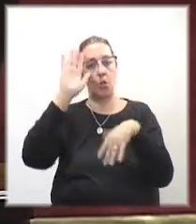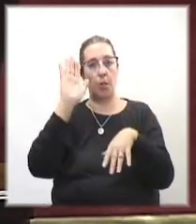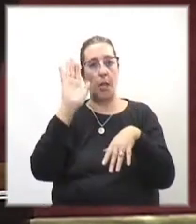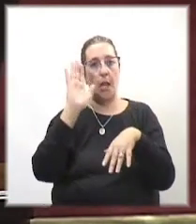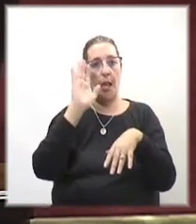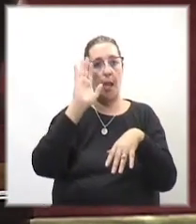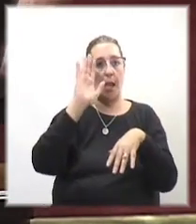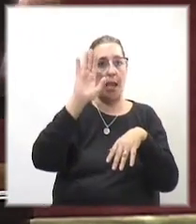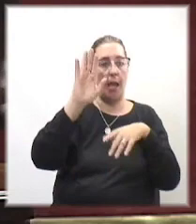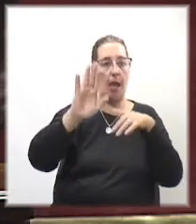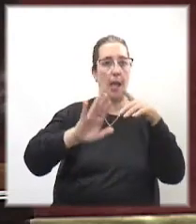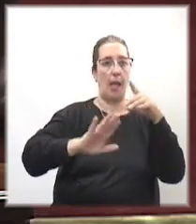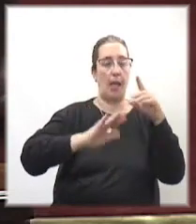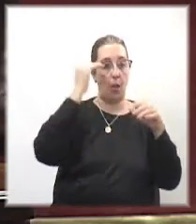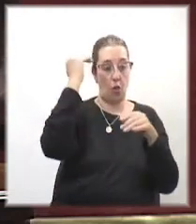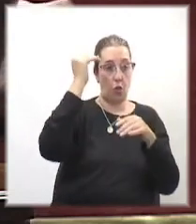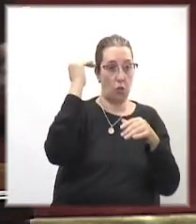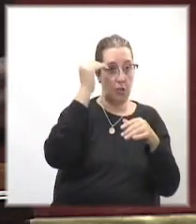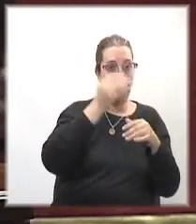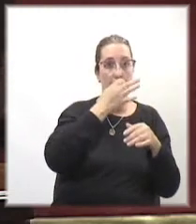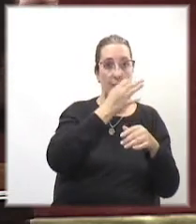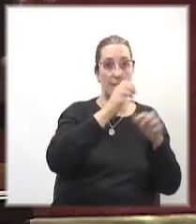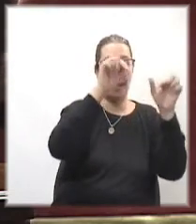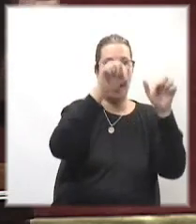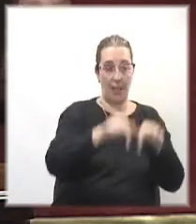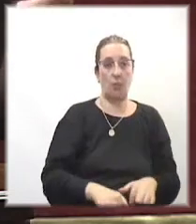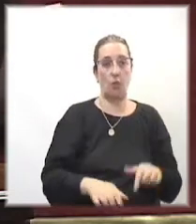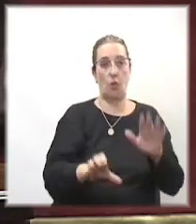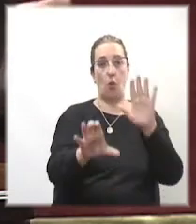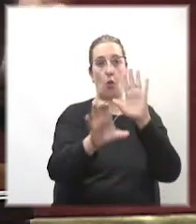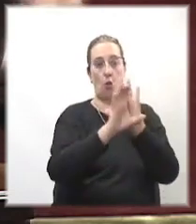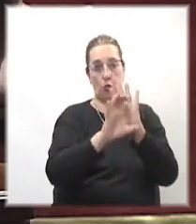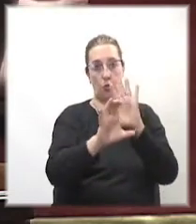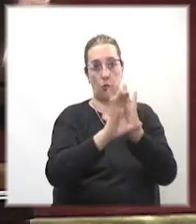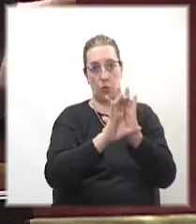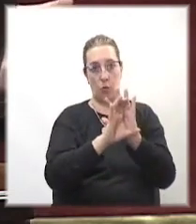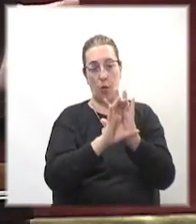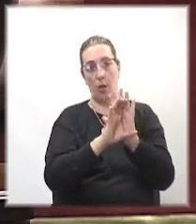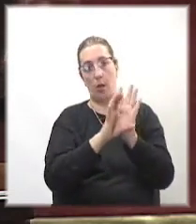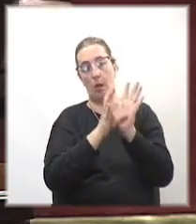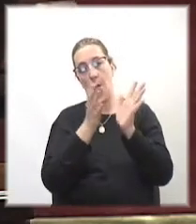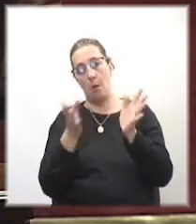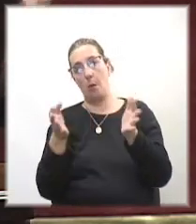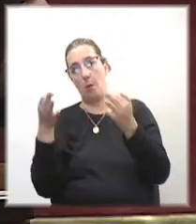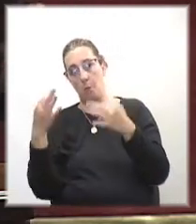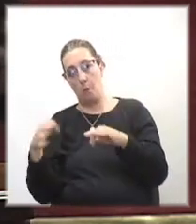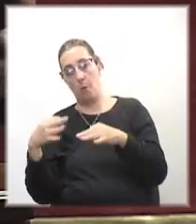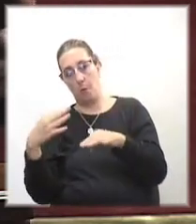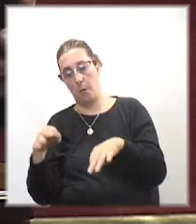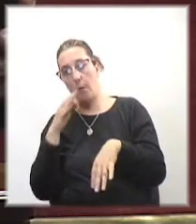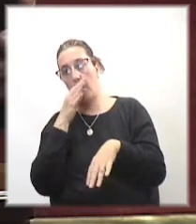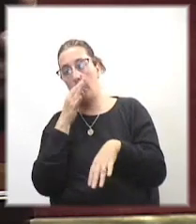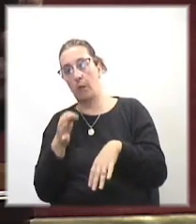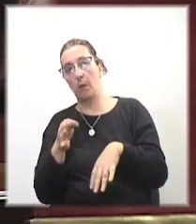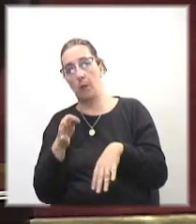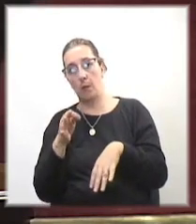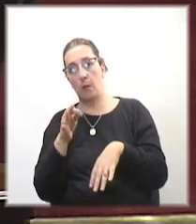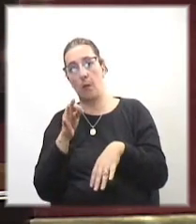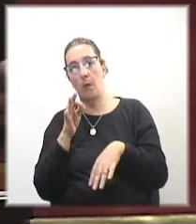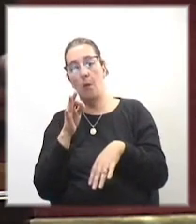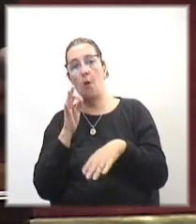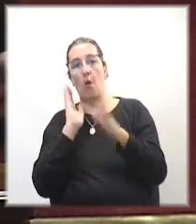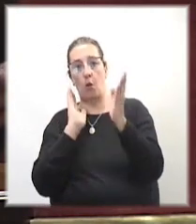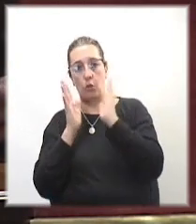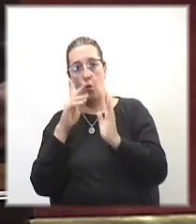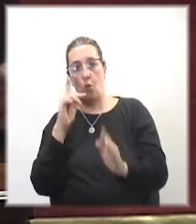está diciendo hoy en día que esto es constitucional, siendo que, muy bien lo dijo el doctor Corseñac,